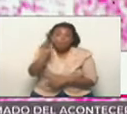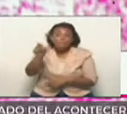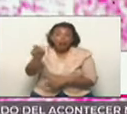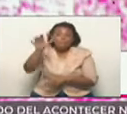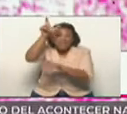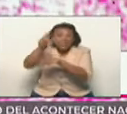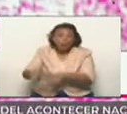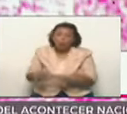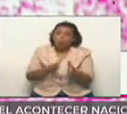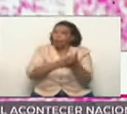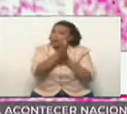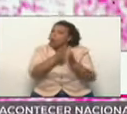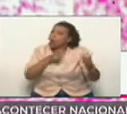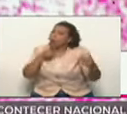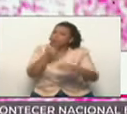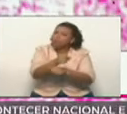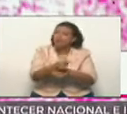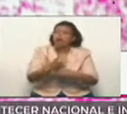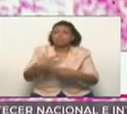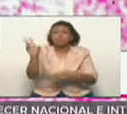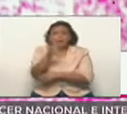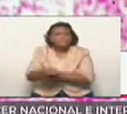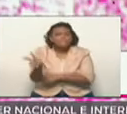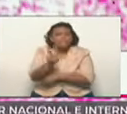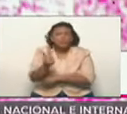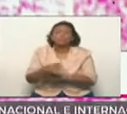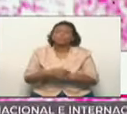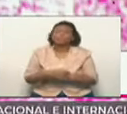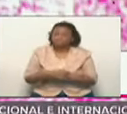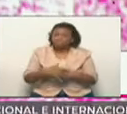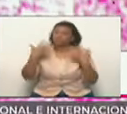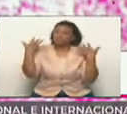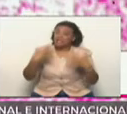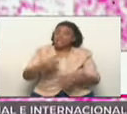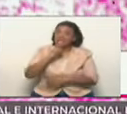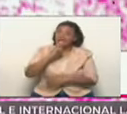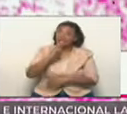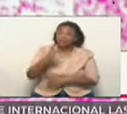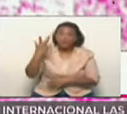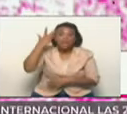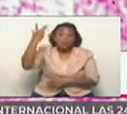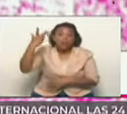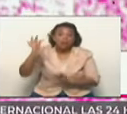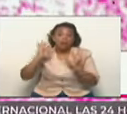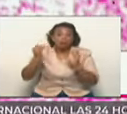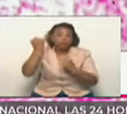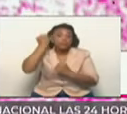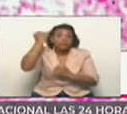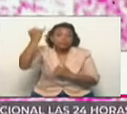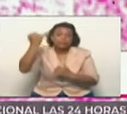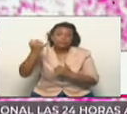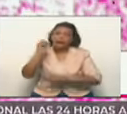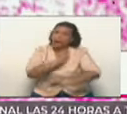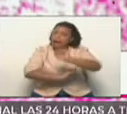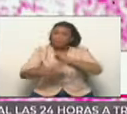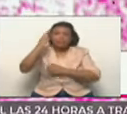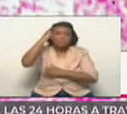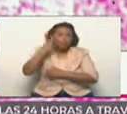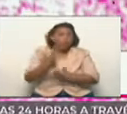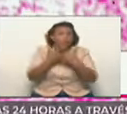de conspiración contra la patria de Bolívar. De hecho, hay una ideología muy antibolivariana